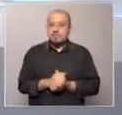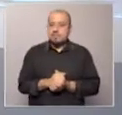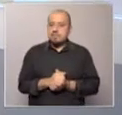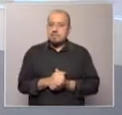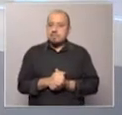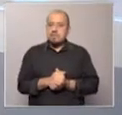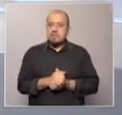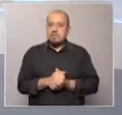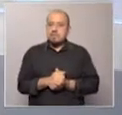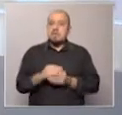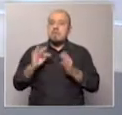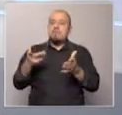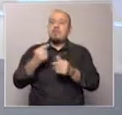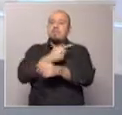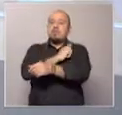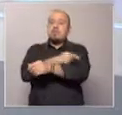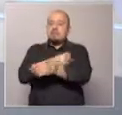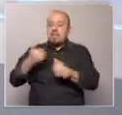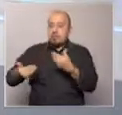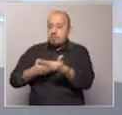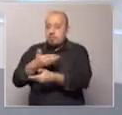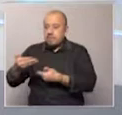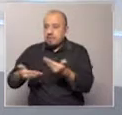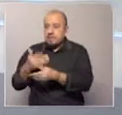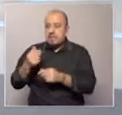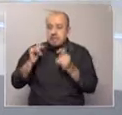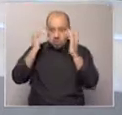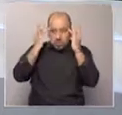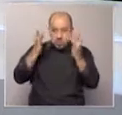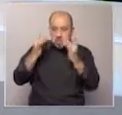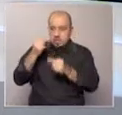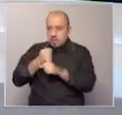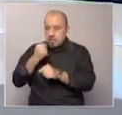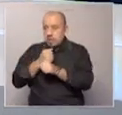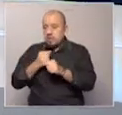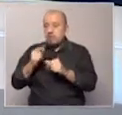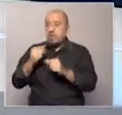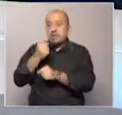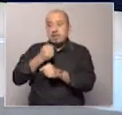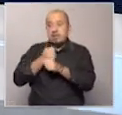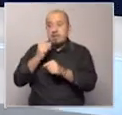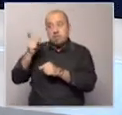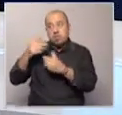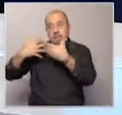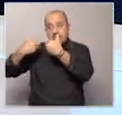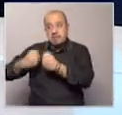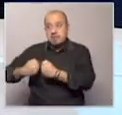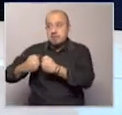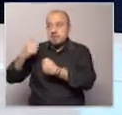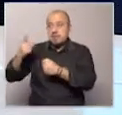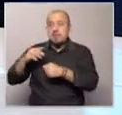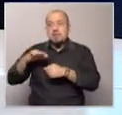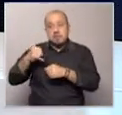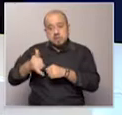lo que es para fortalecer la convivencia la educación del trabajo el trabajo en la cárcel tiene que ser un trabajo